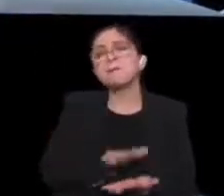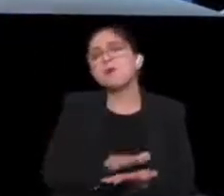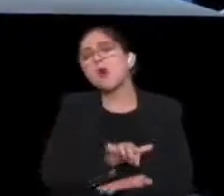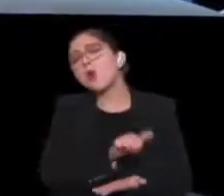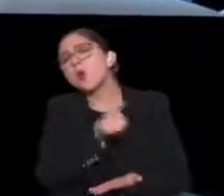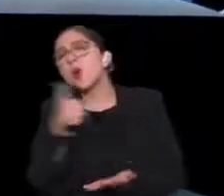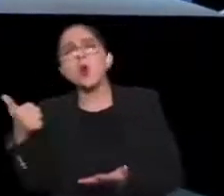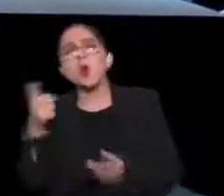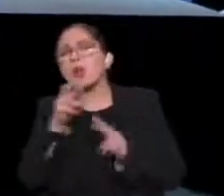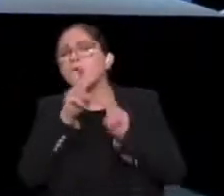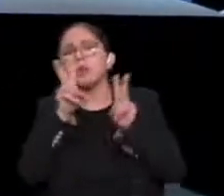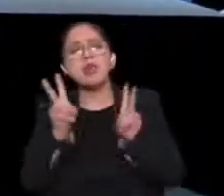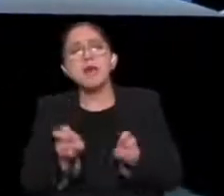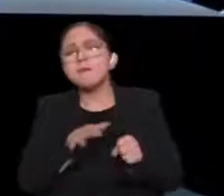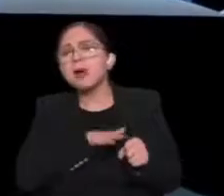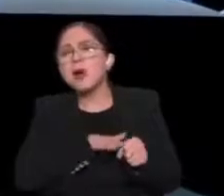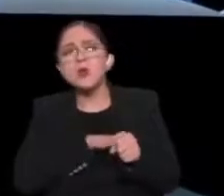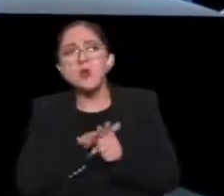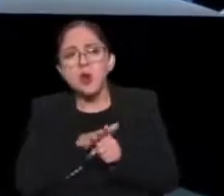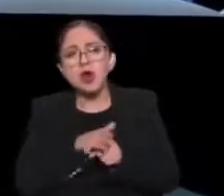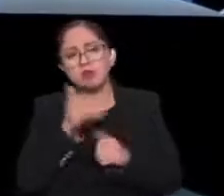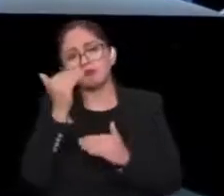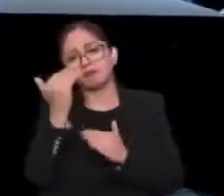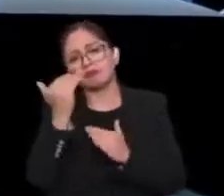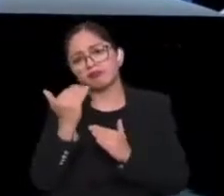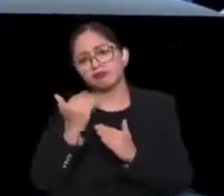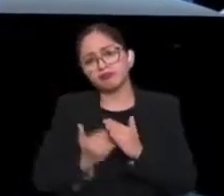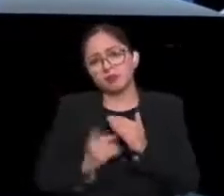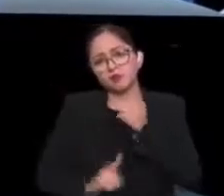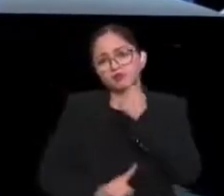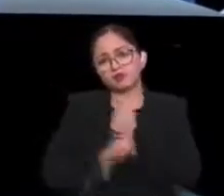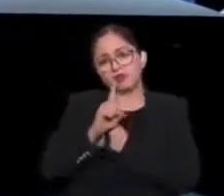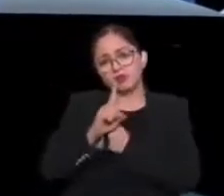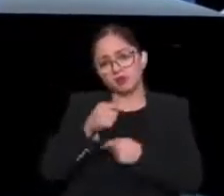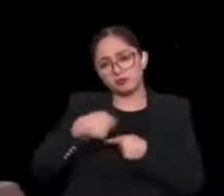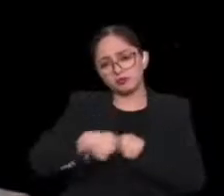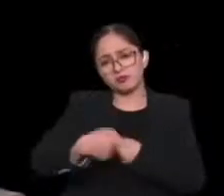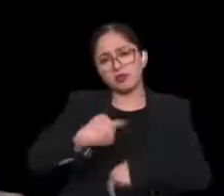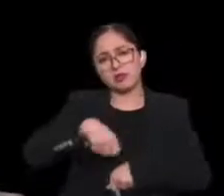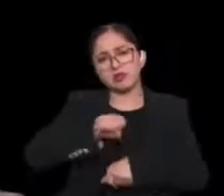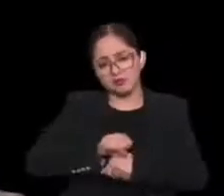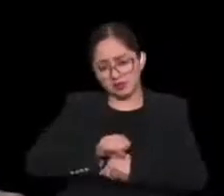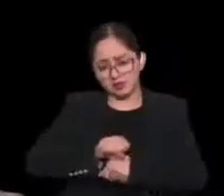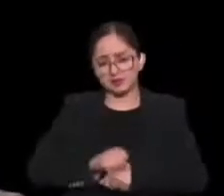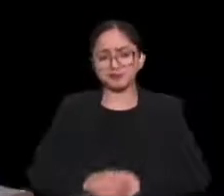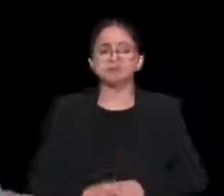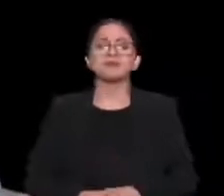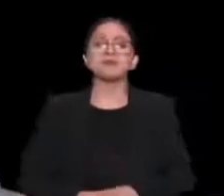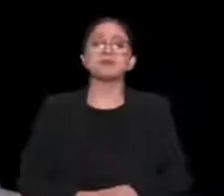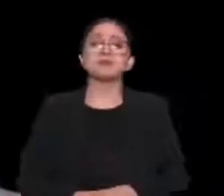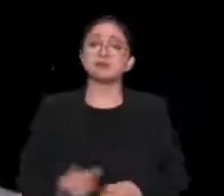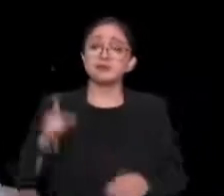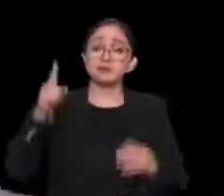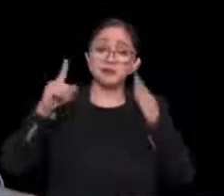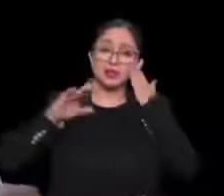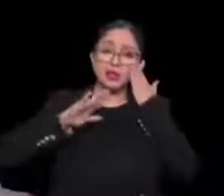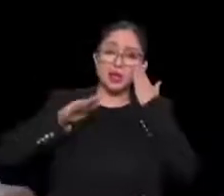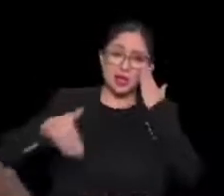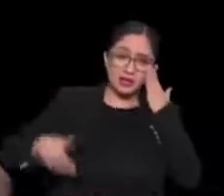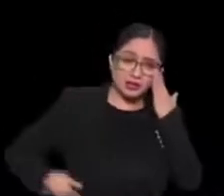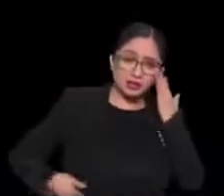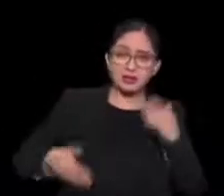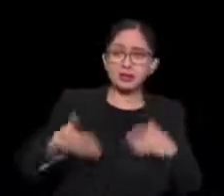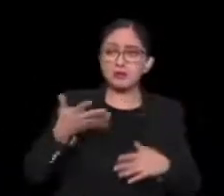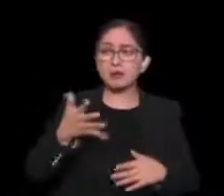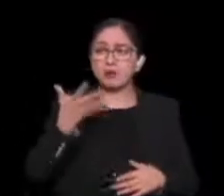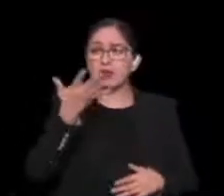temas sobre los cuales sucedió este fenómeno esta semana. Poco después del accidente, que fue 10:22 de la